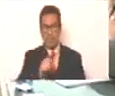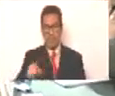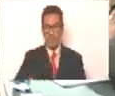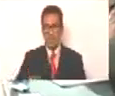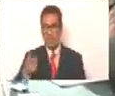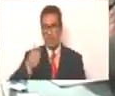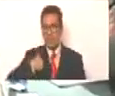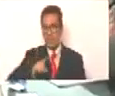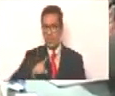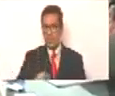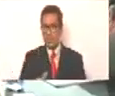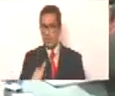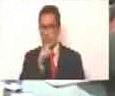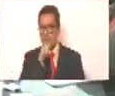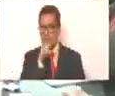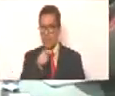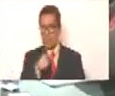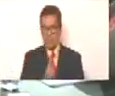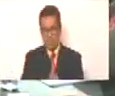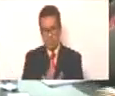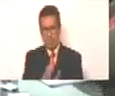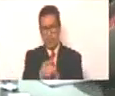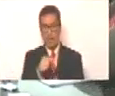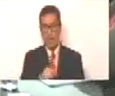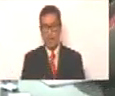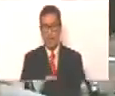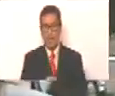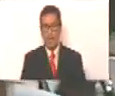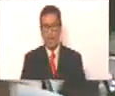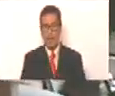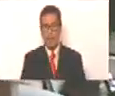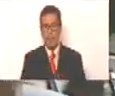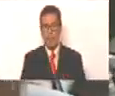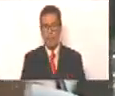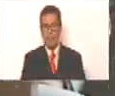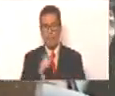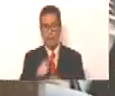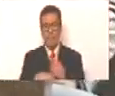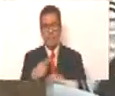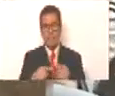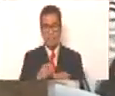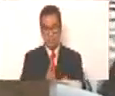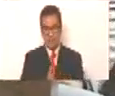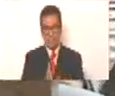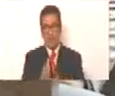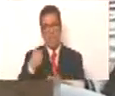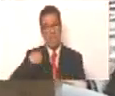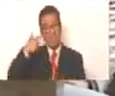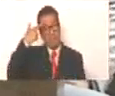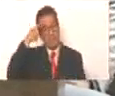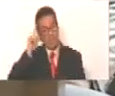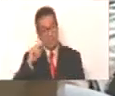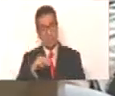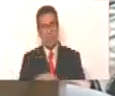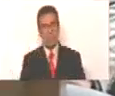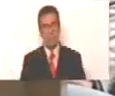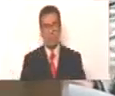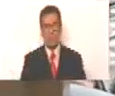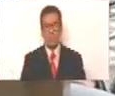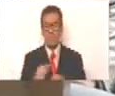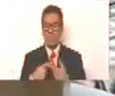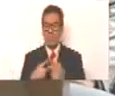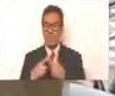tomado ese camino, que habían asumido esa vía, quizás por múltiples razones.